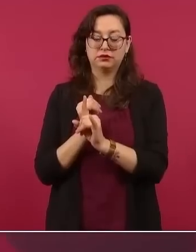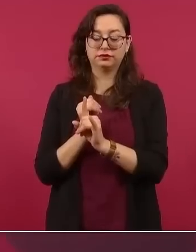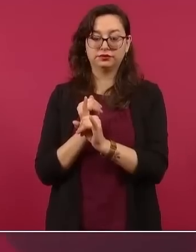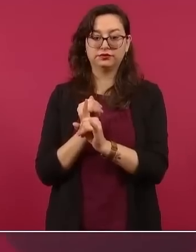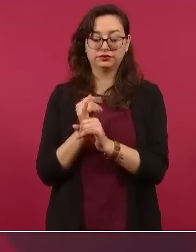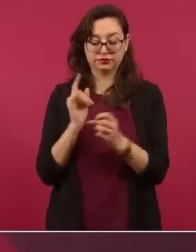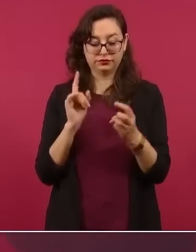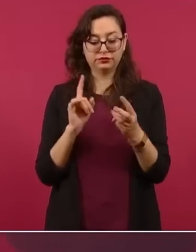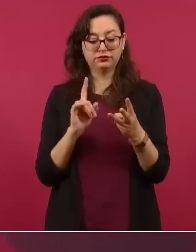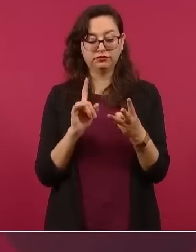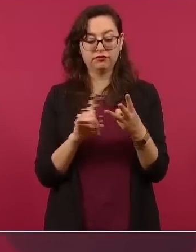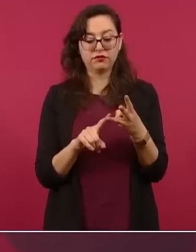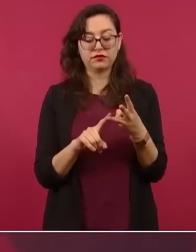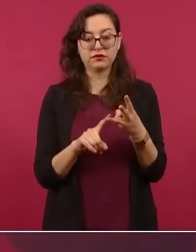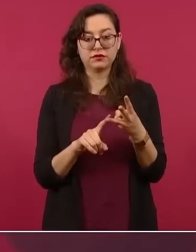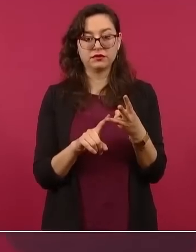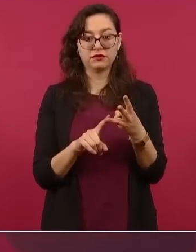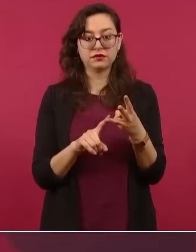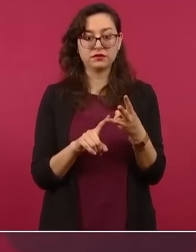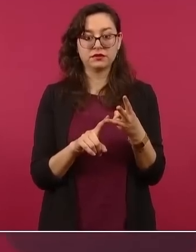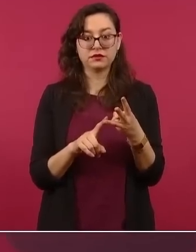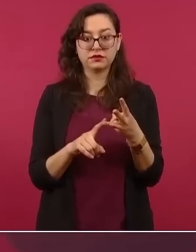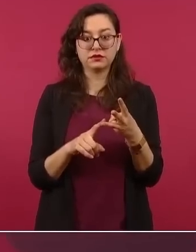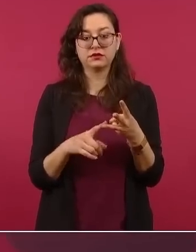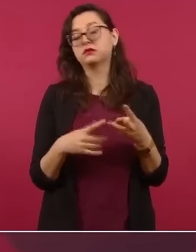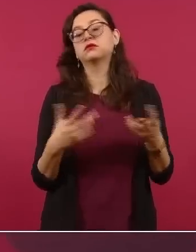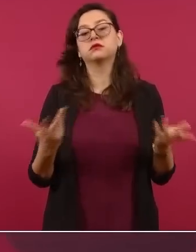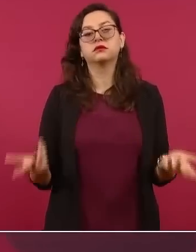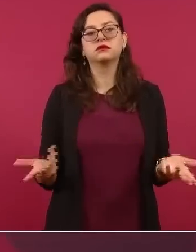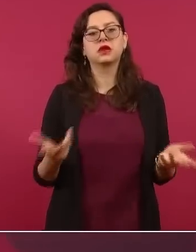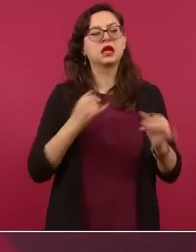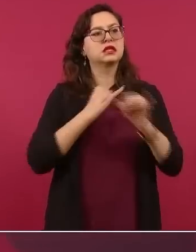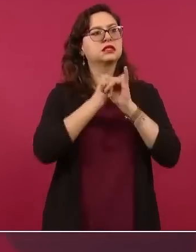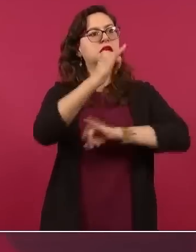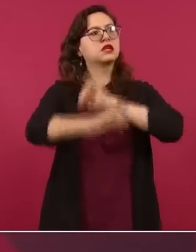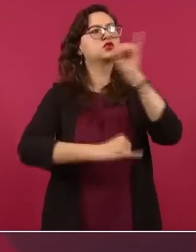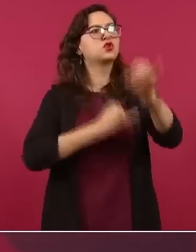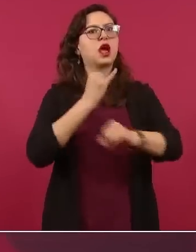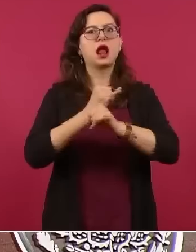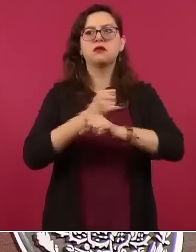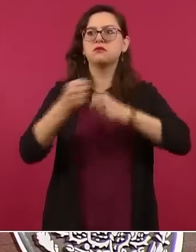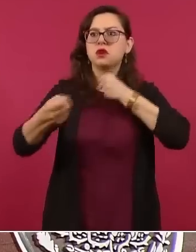de la gran prensa internacional,